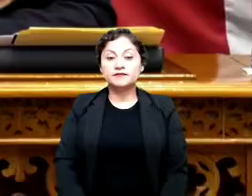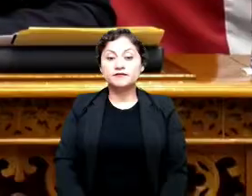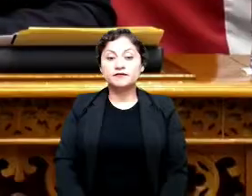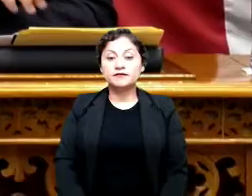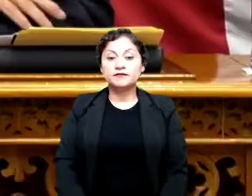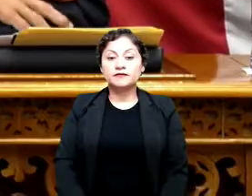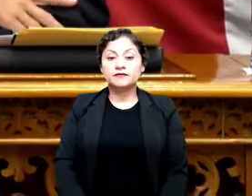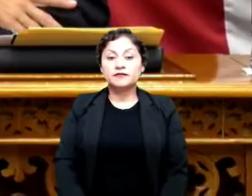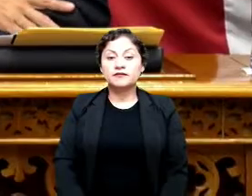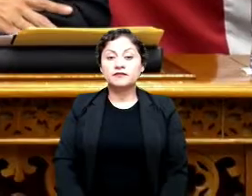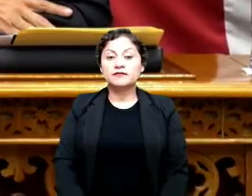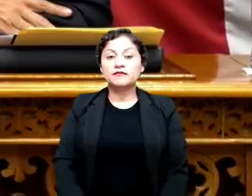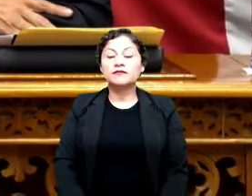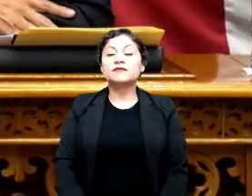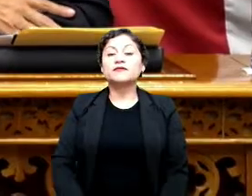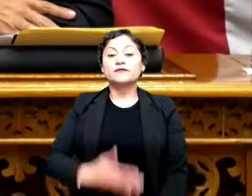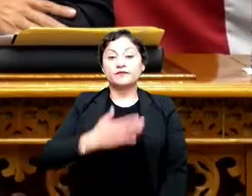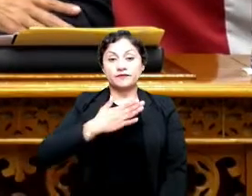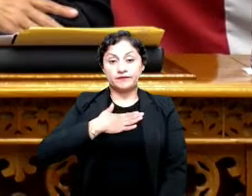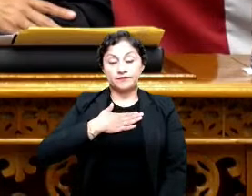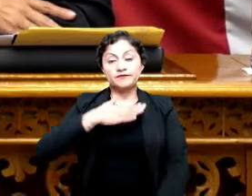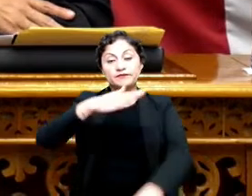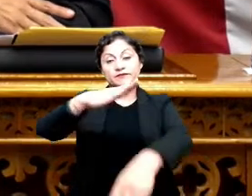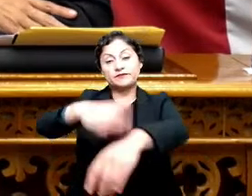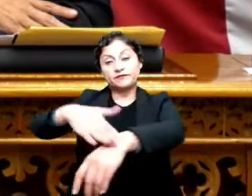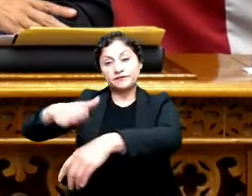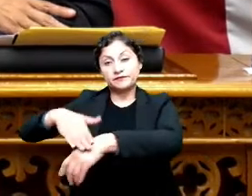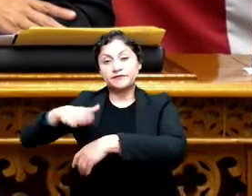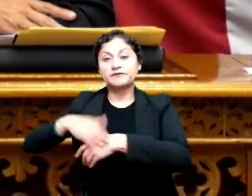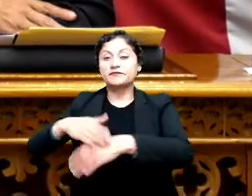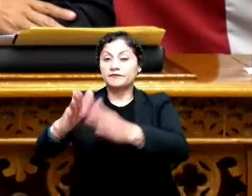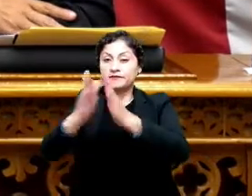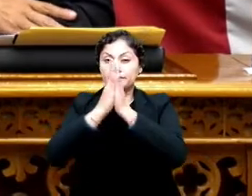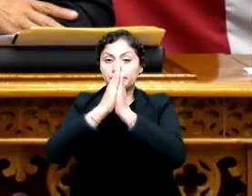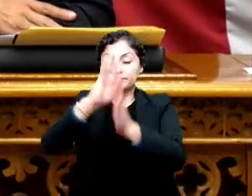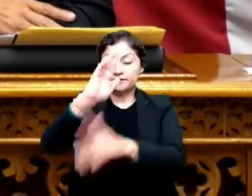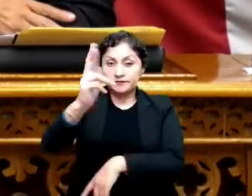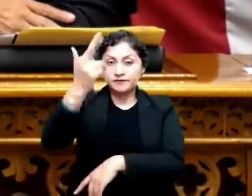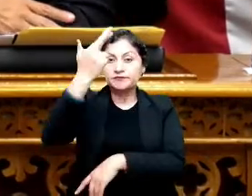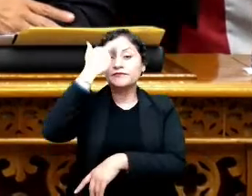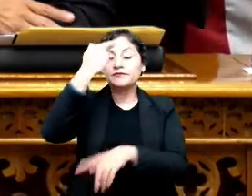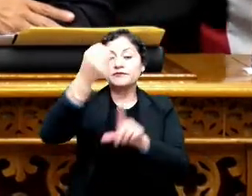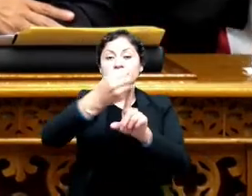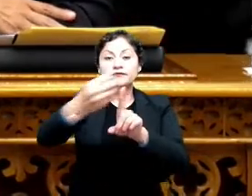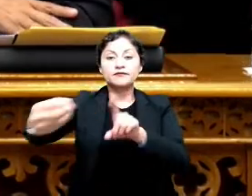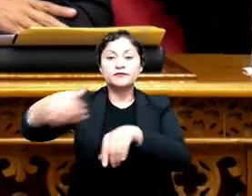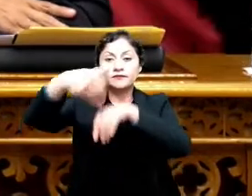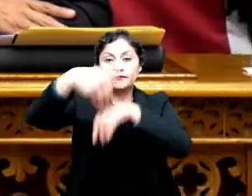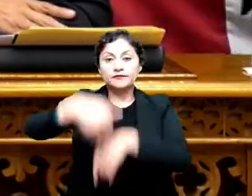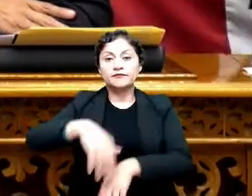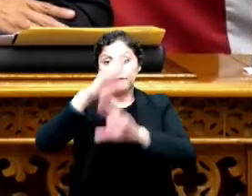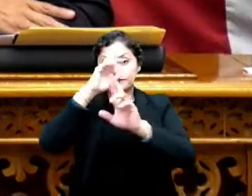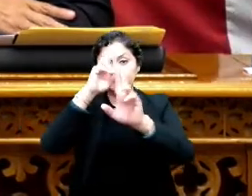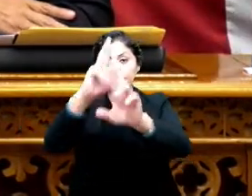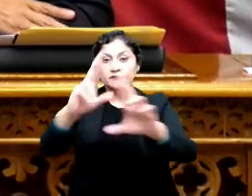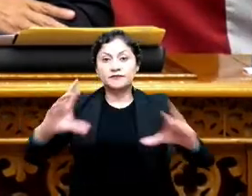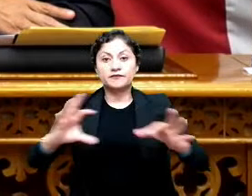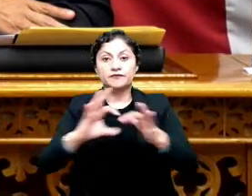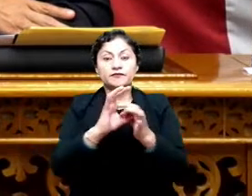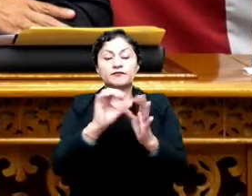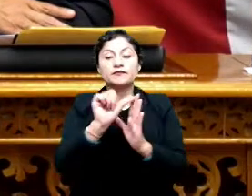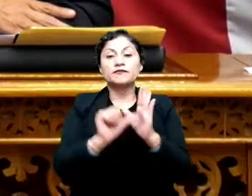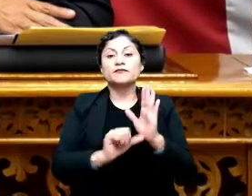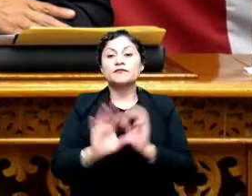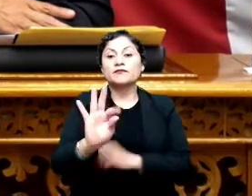Esta presidencia les exhorta a guardar orden, respeto y compostura conforme lo que dispone el artículo